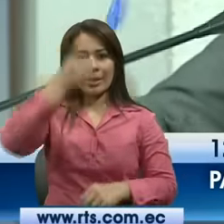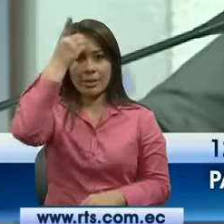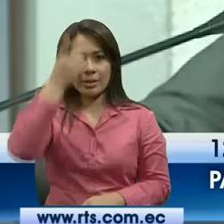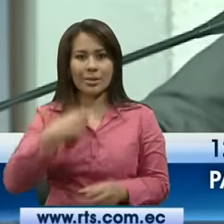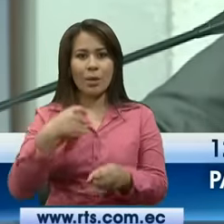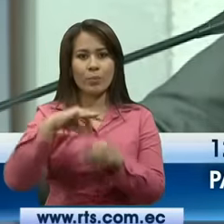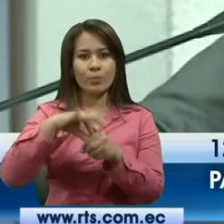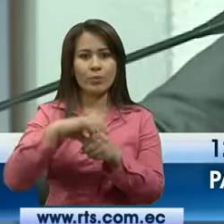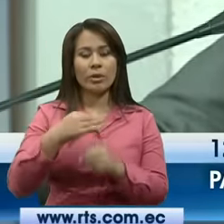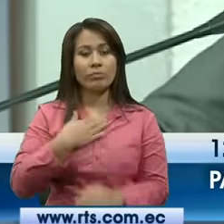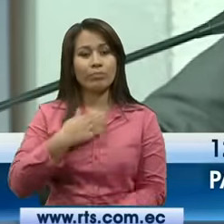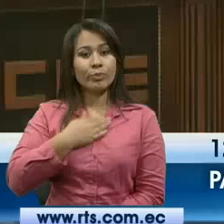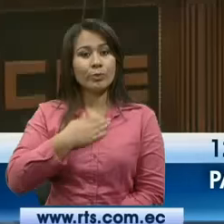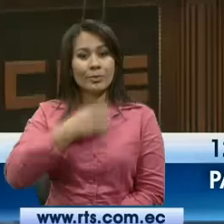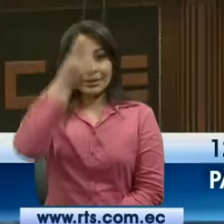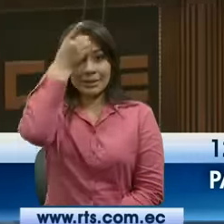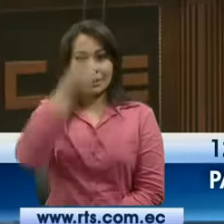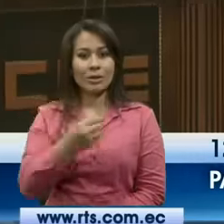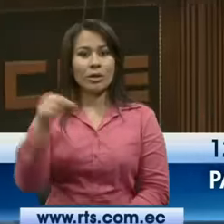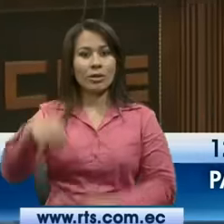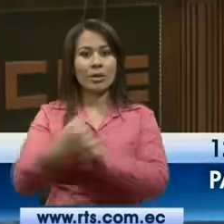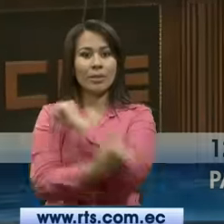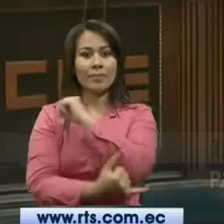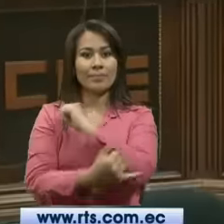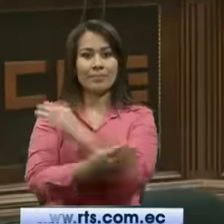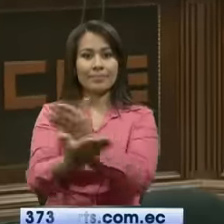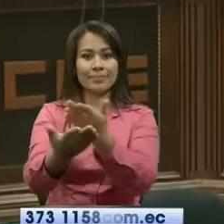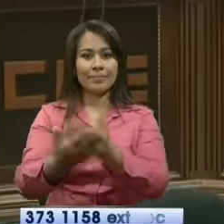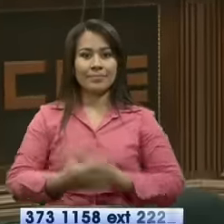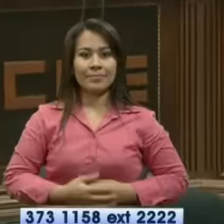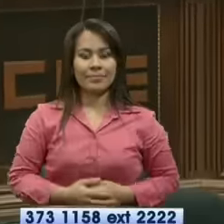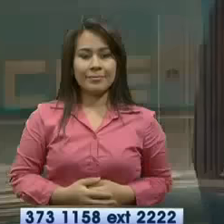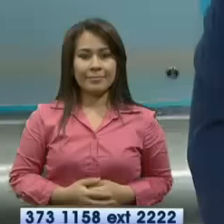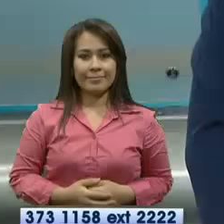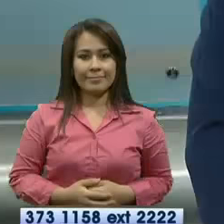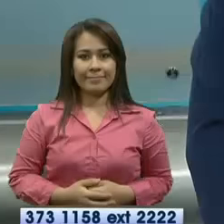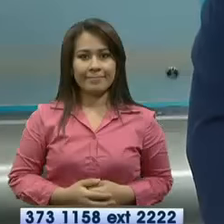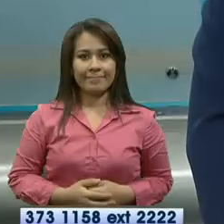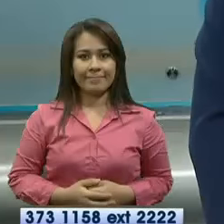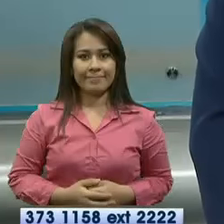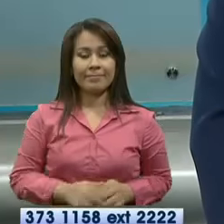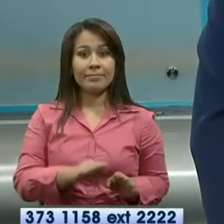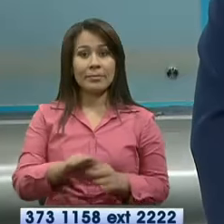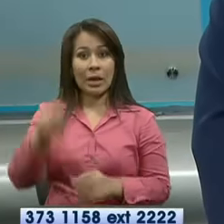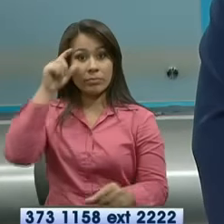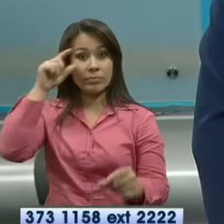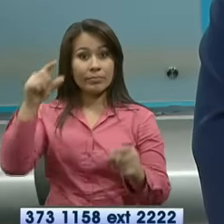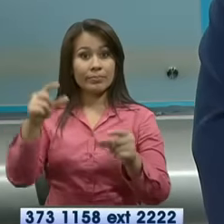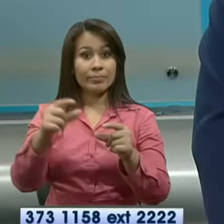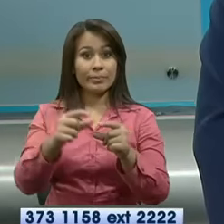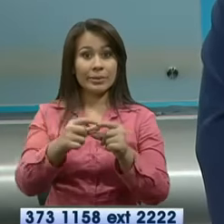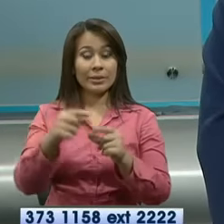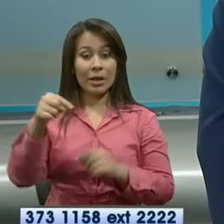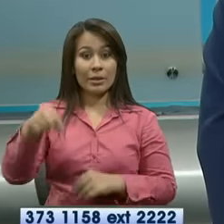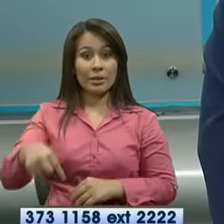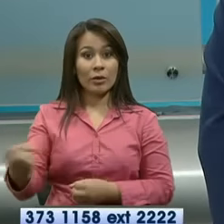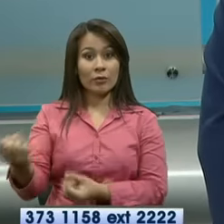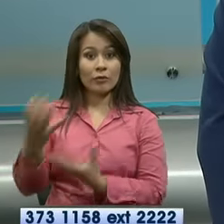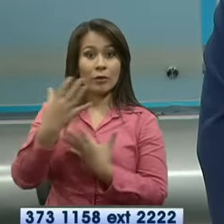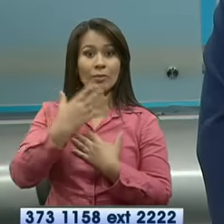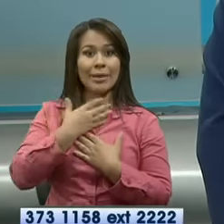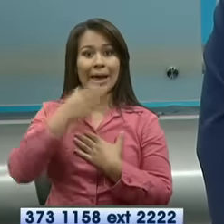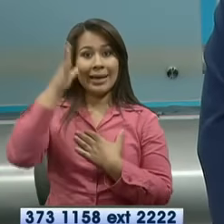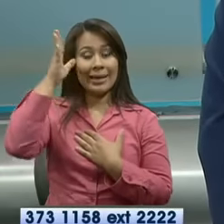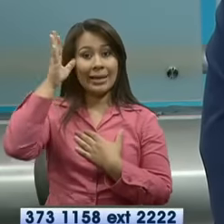opinión democrática al país. Informó Santiago Landeta. El fiscal general del Estado confirmó que se vinculó